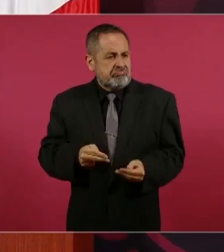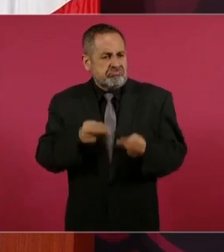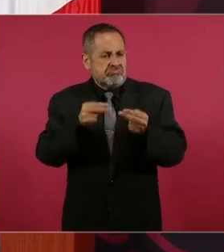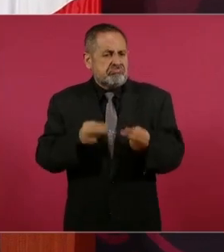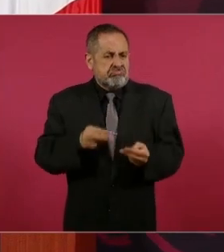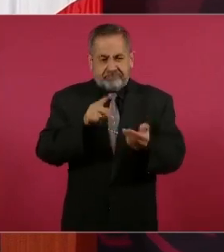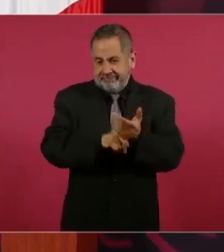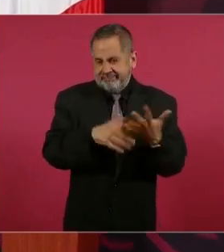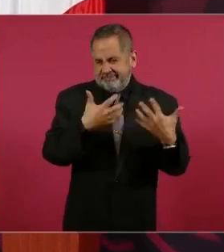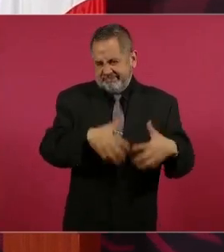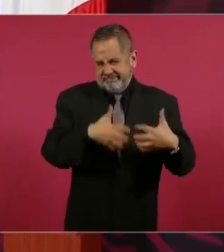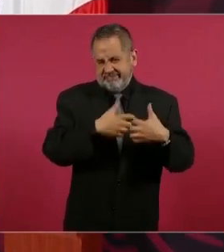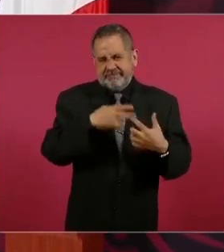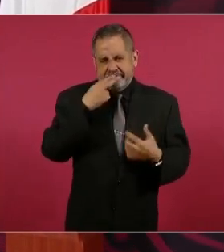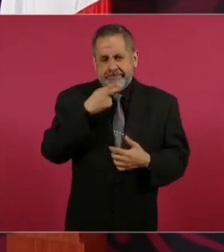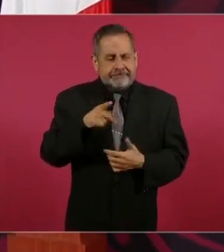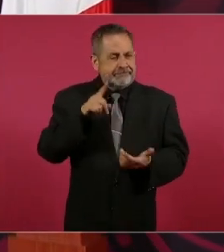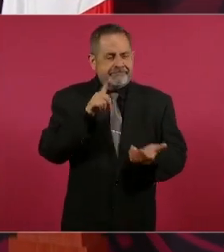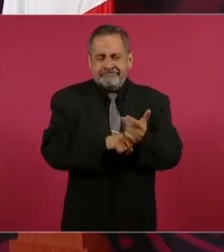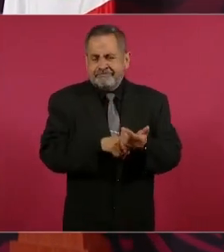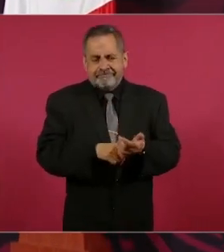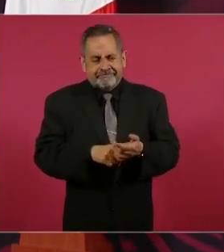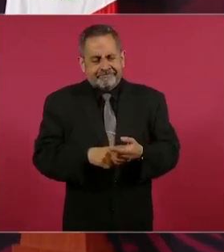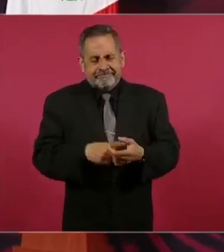Hay mucha inmoralidad.